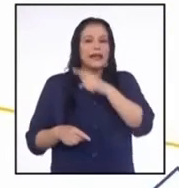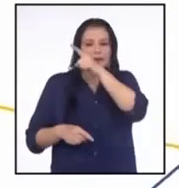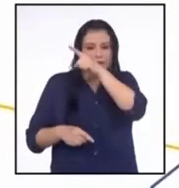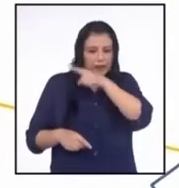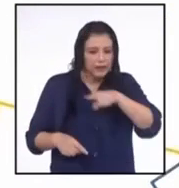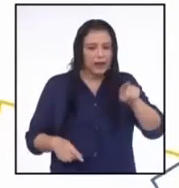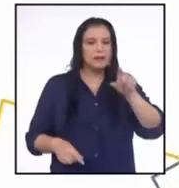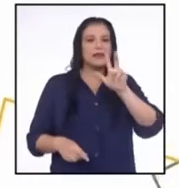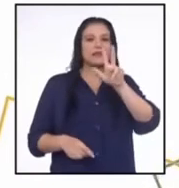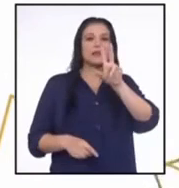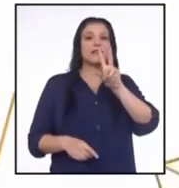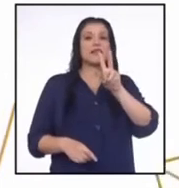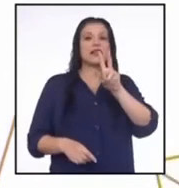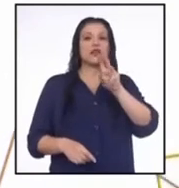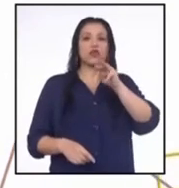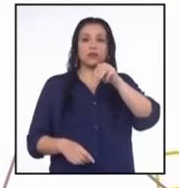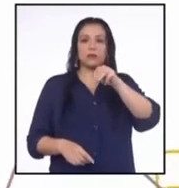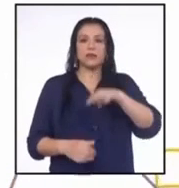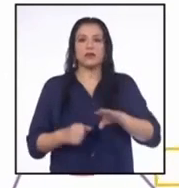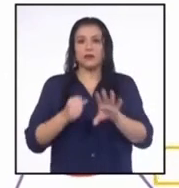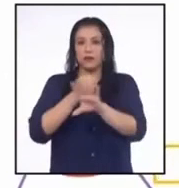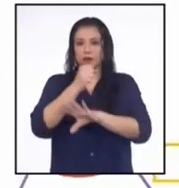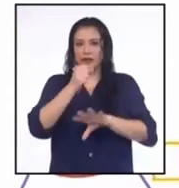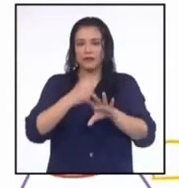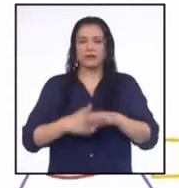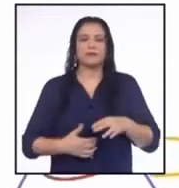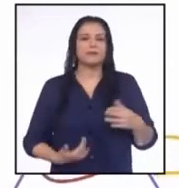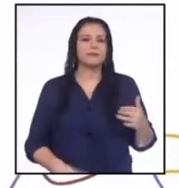a 32 metros del pilar?